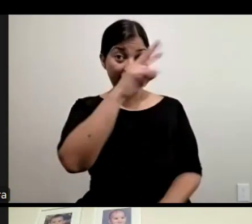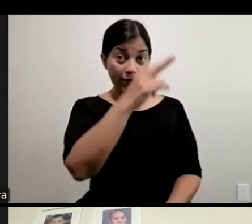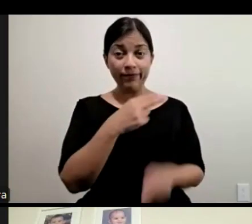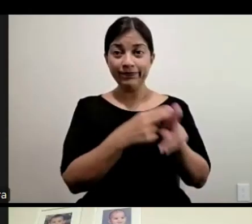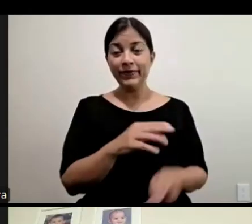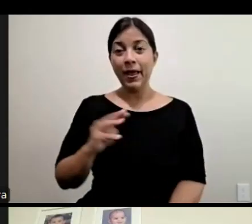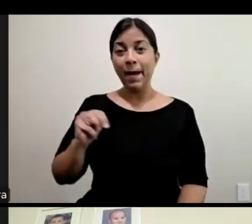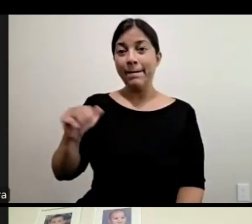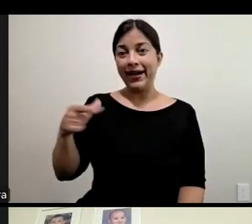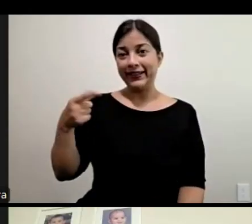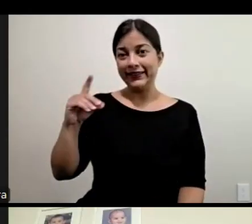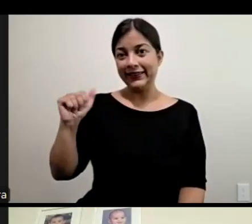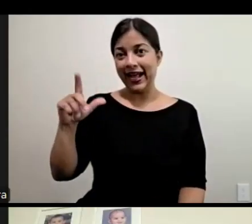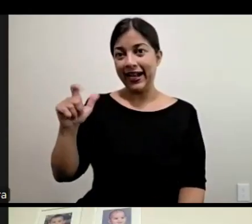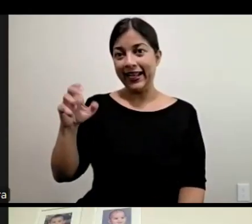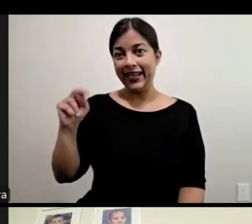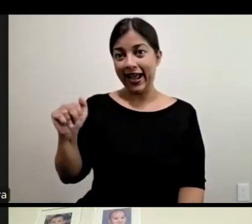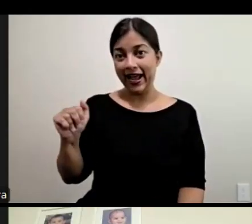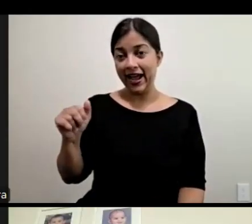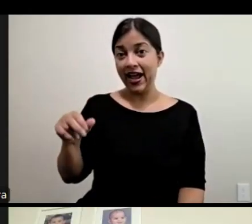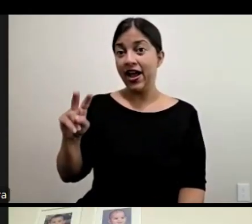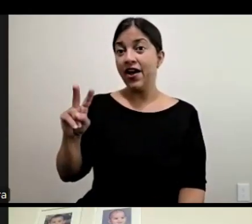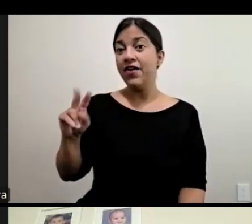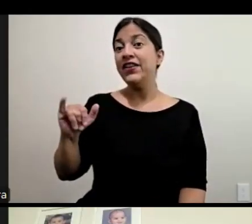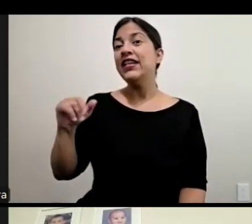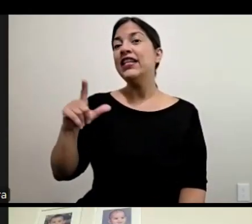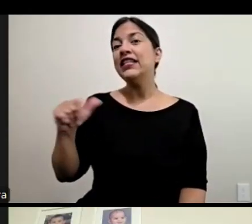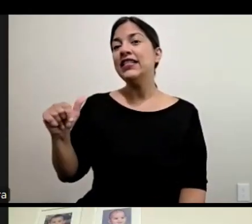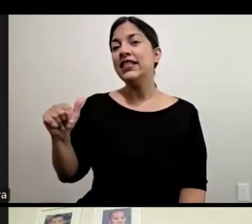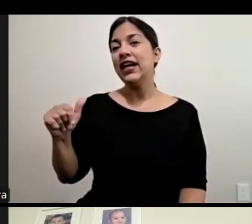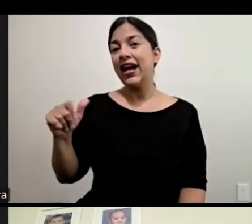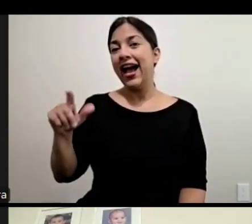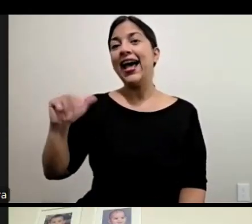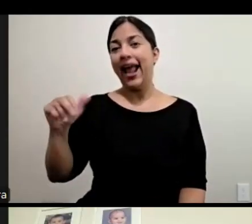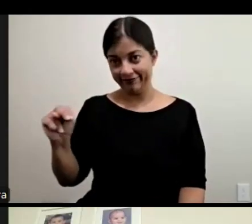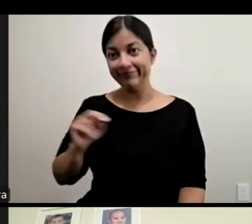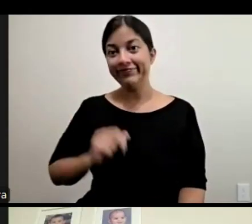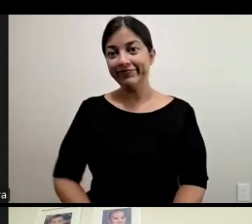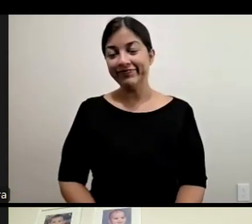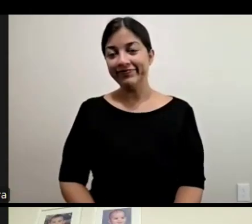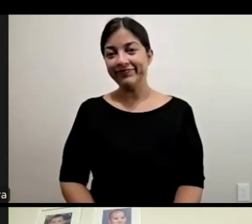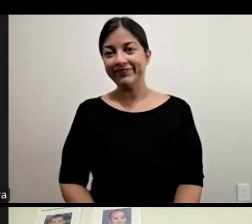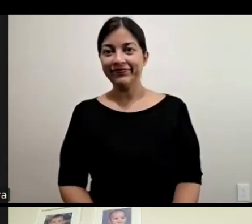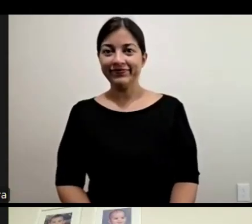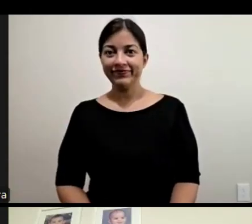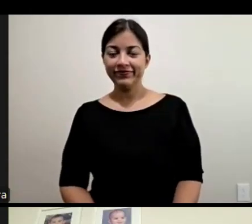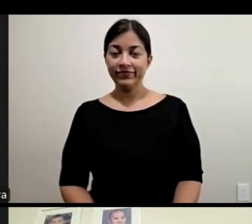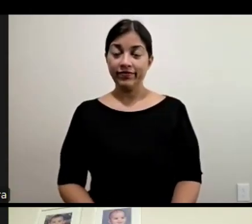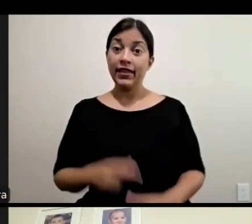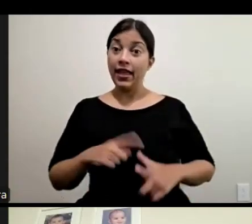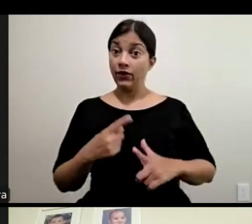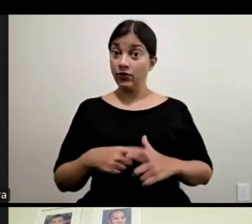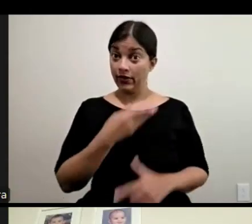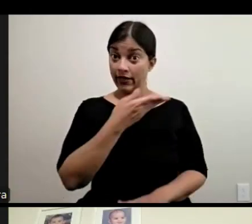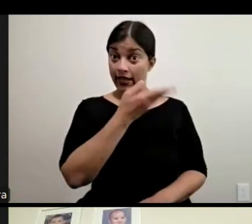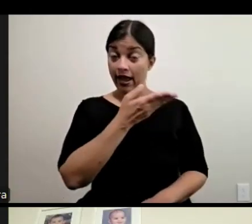Villarán. Entonces, Magdalena Villarán. Villarán. Entonces, ella